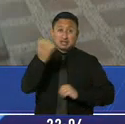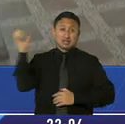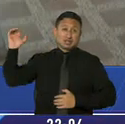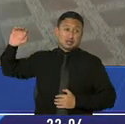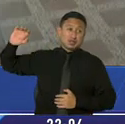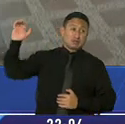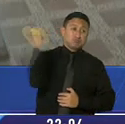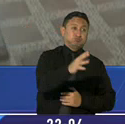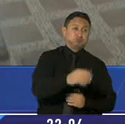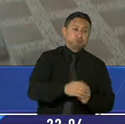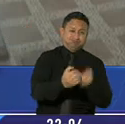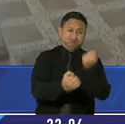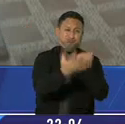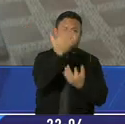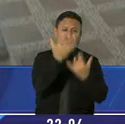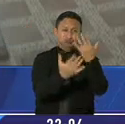interior.